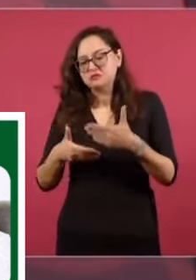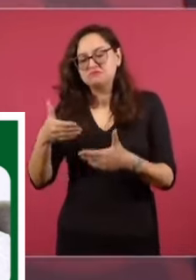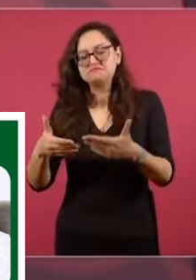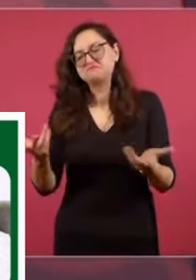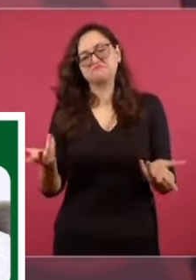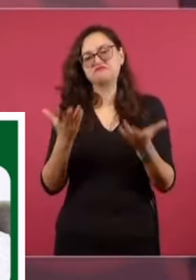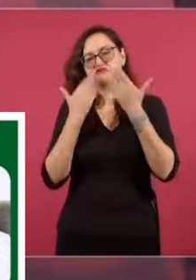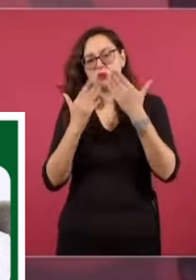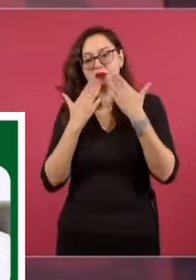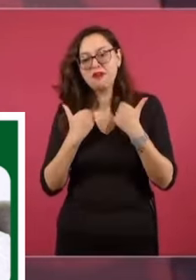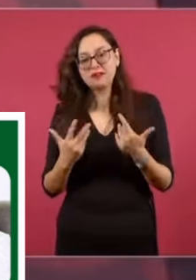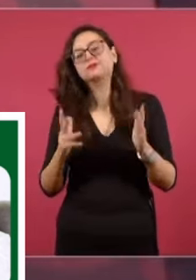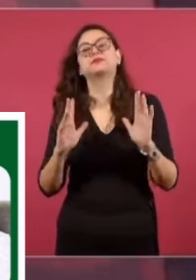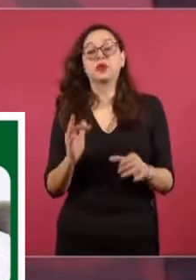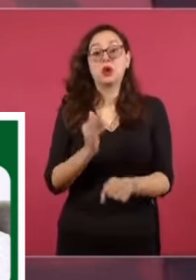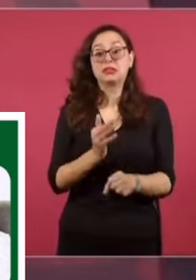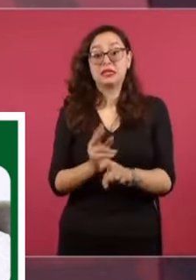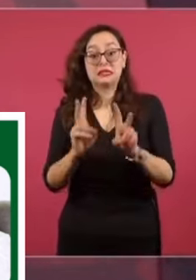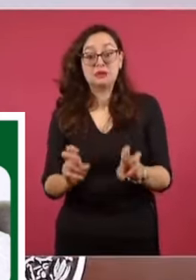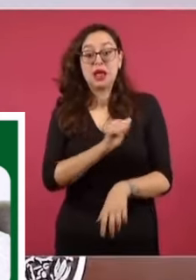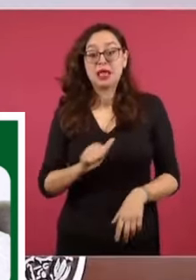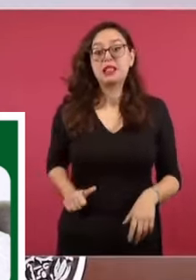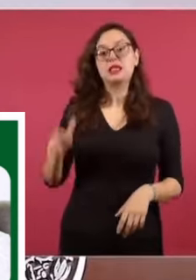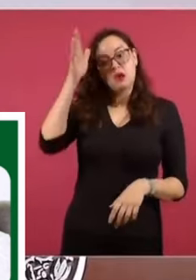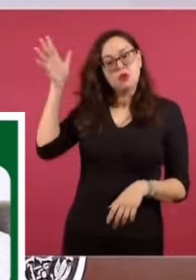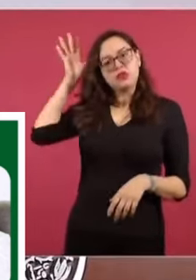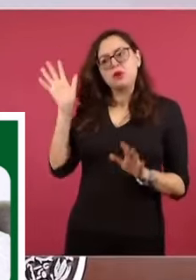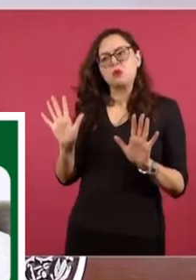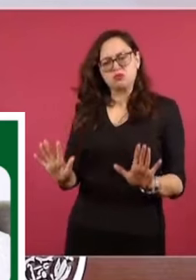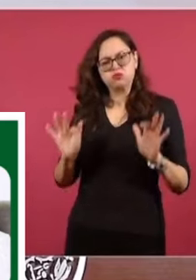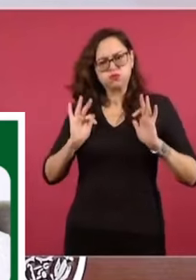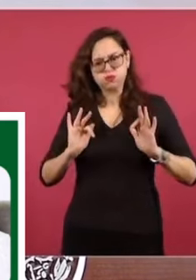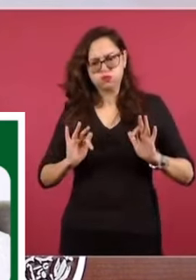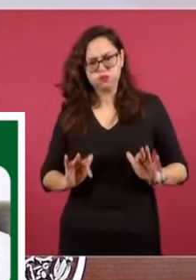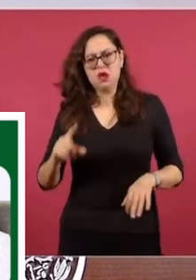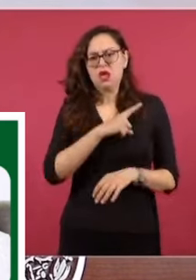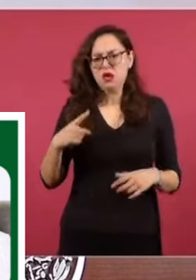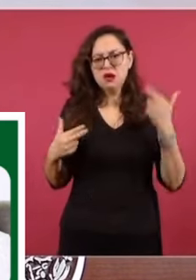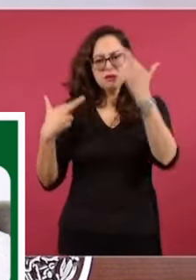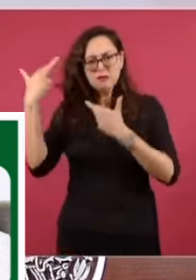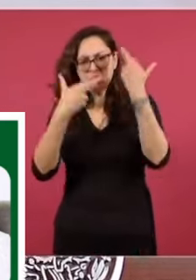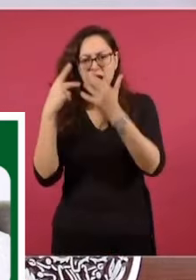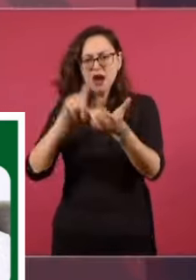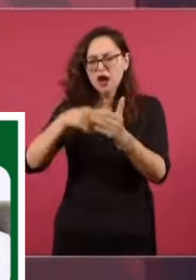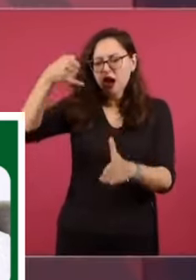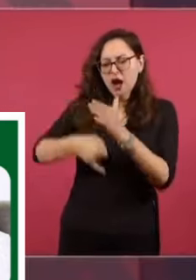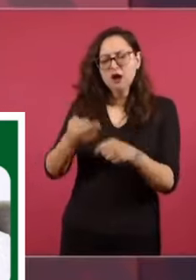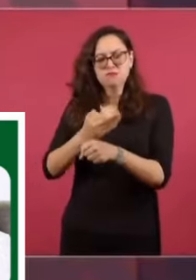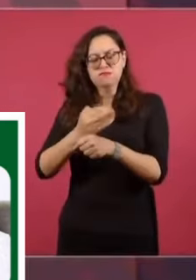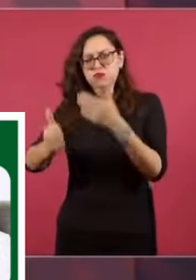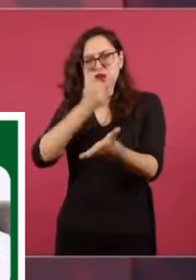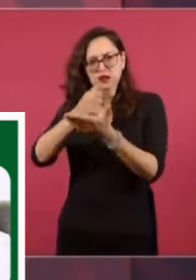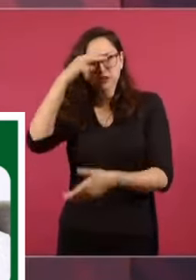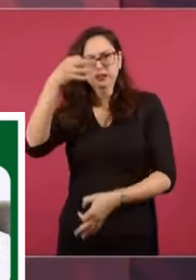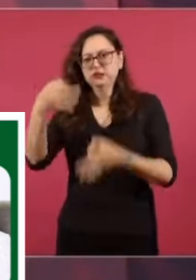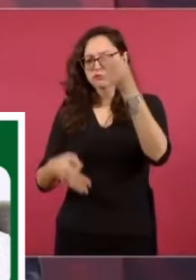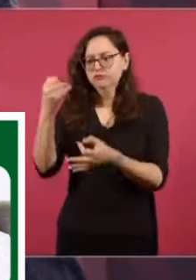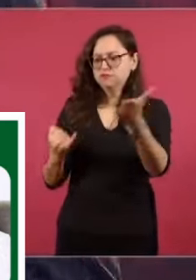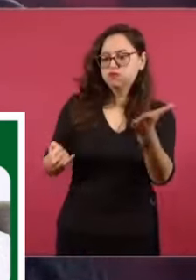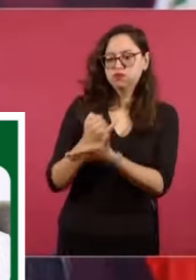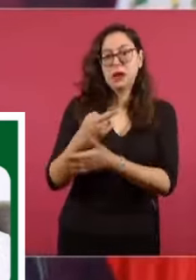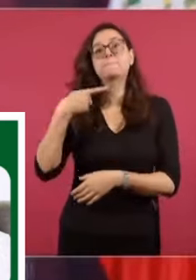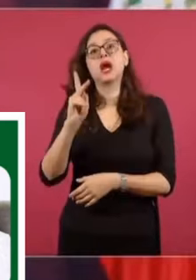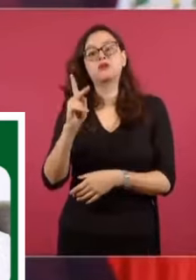Entonces hay que ver bien las cosas a fondo, y qué bueno que existen otras instancias para que no se